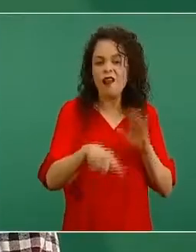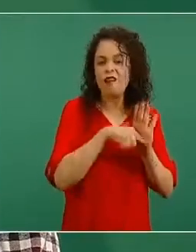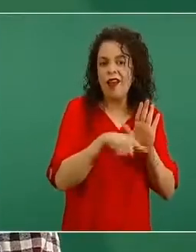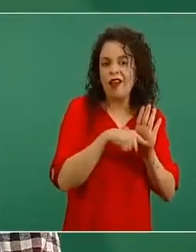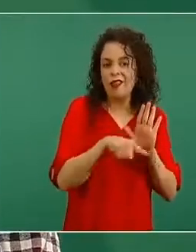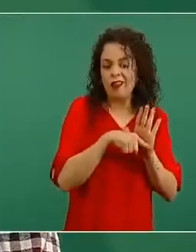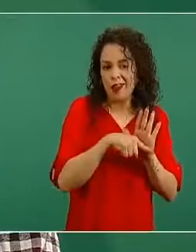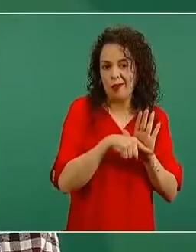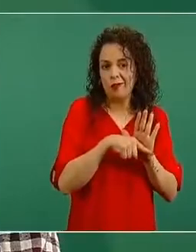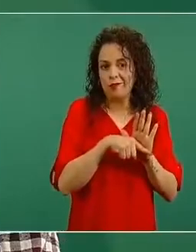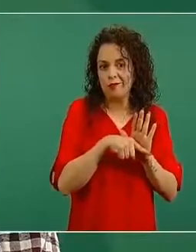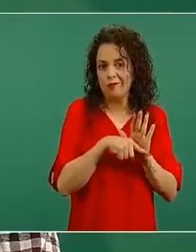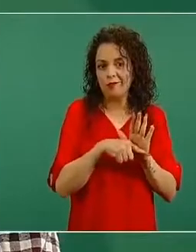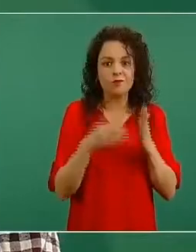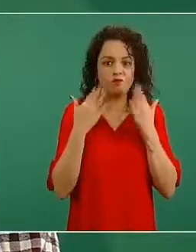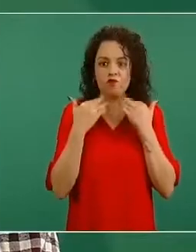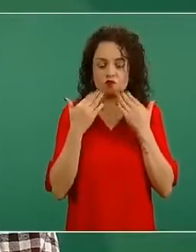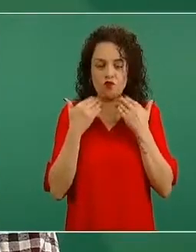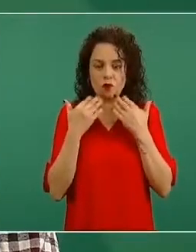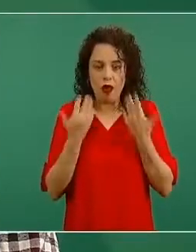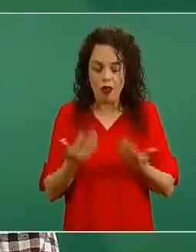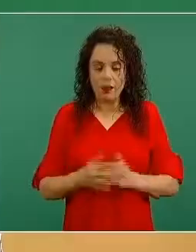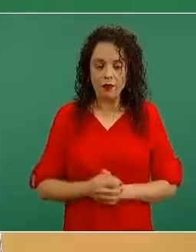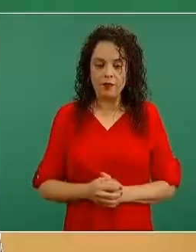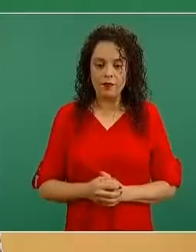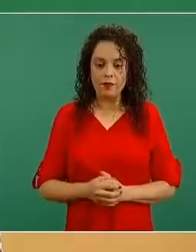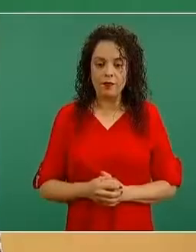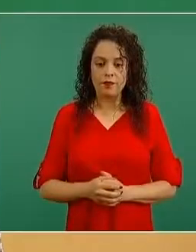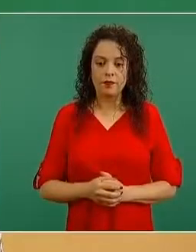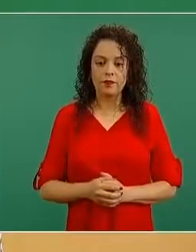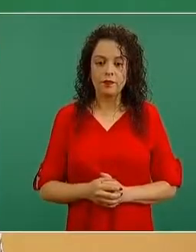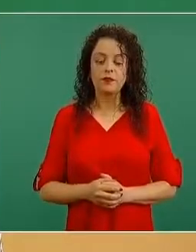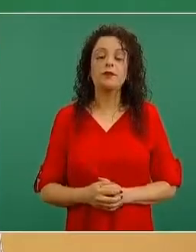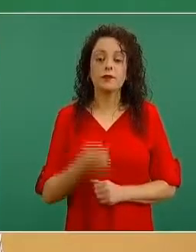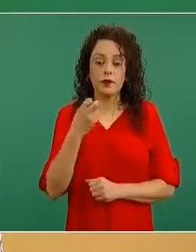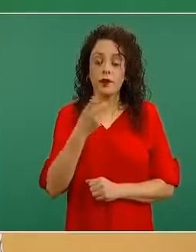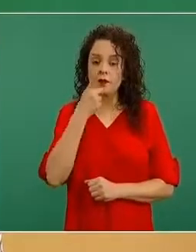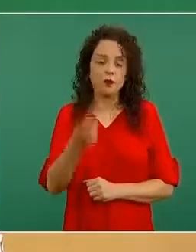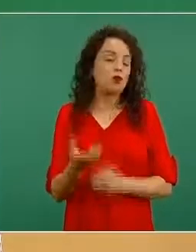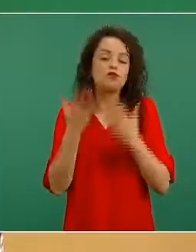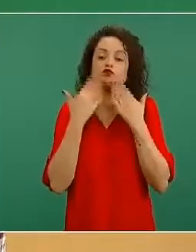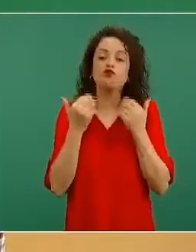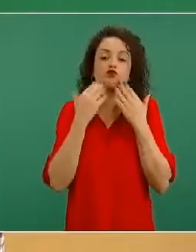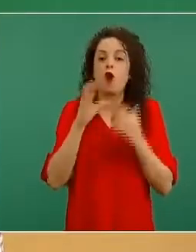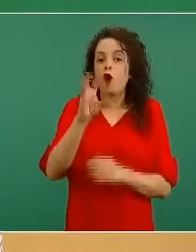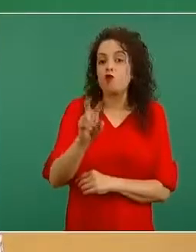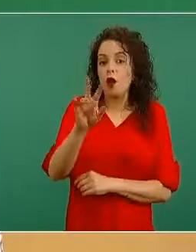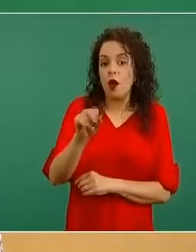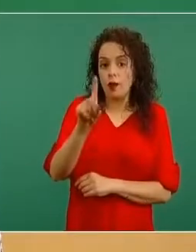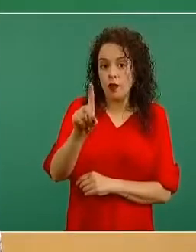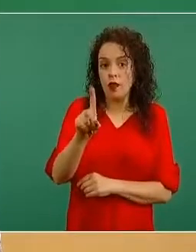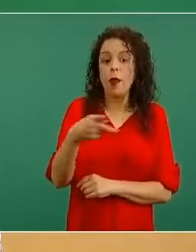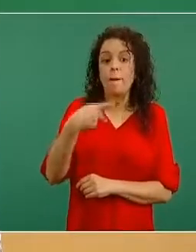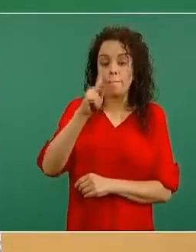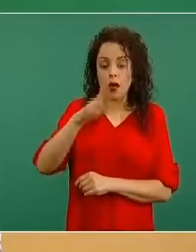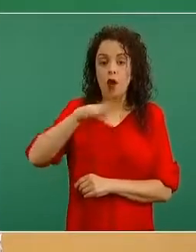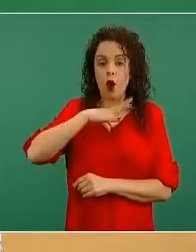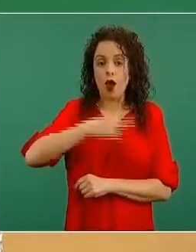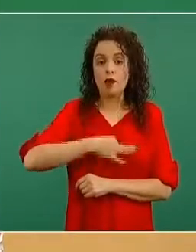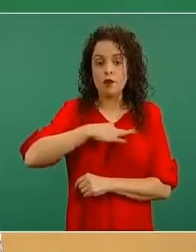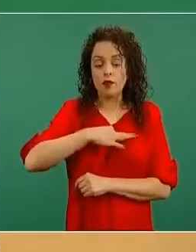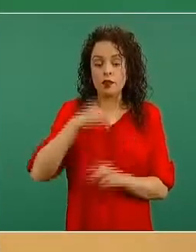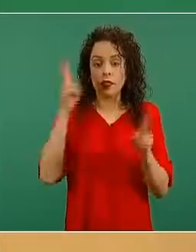base en las definiciones de caso, se descarta que sea COVID, permanece como infección respiratoria aguda